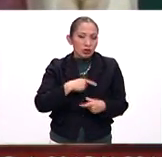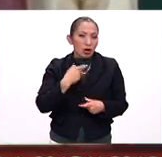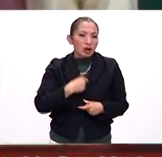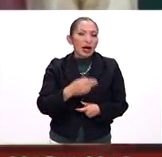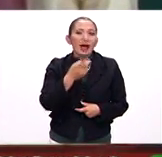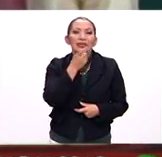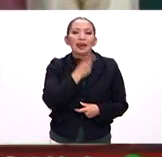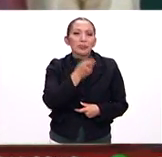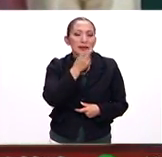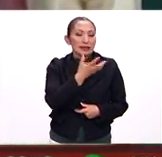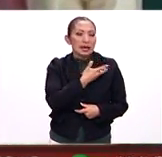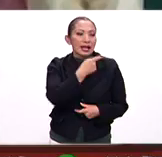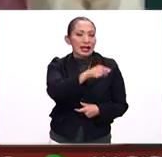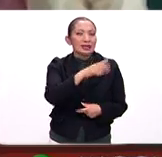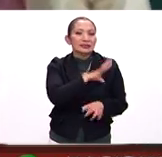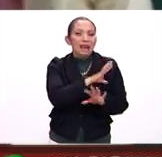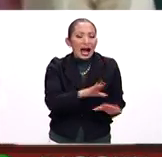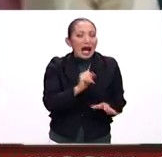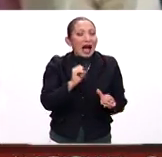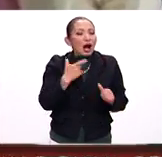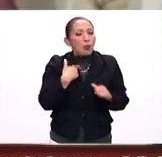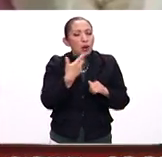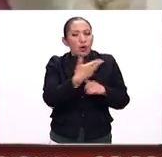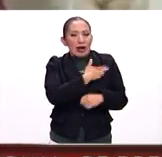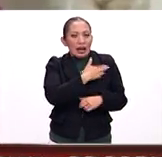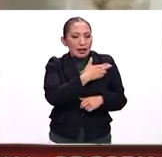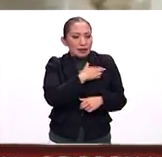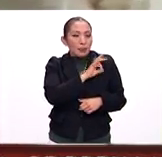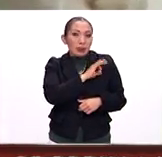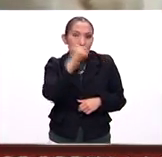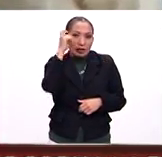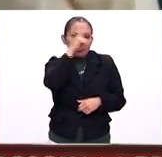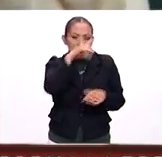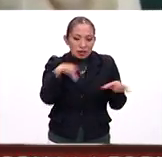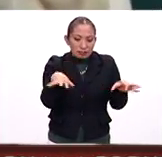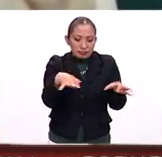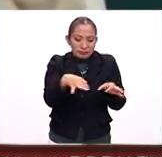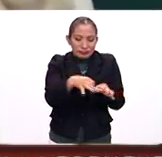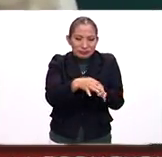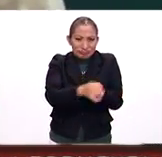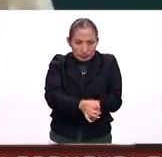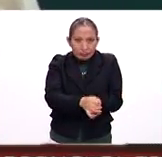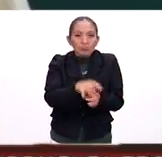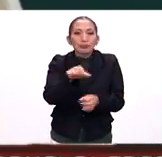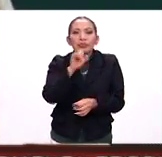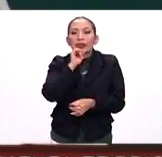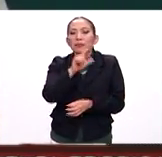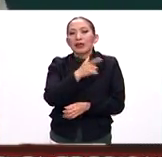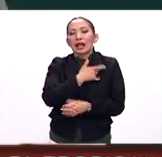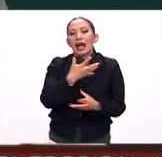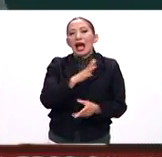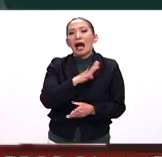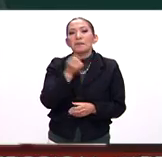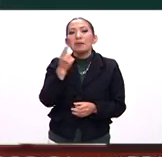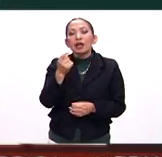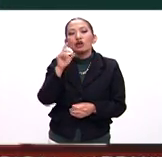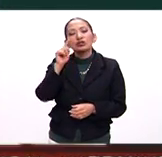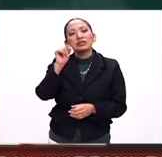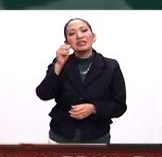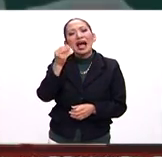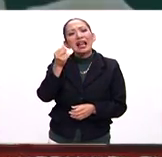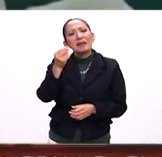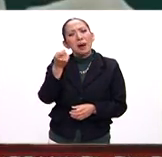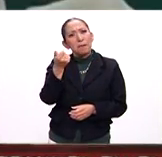tiene lastimado una parte, una herida, pues cuesta trabajo cerrar, y obviamente también se produce menos saliva, fíjate, esto